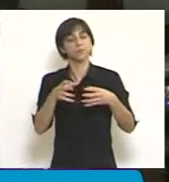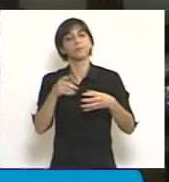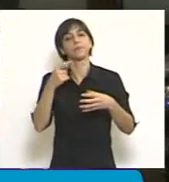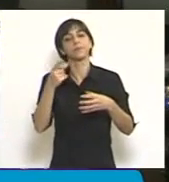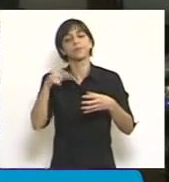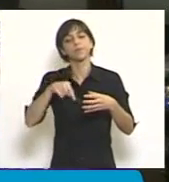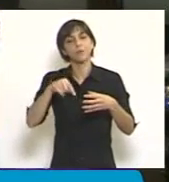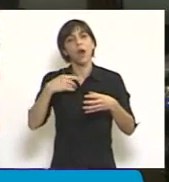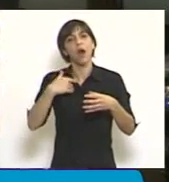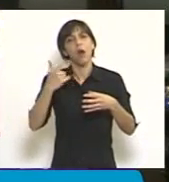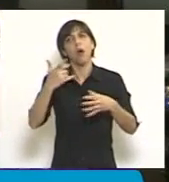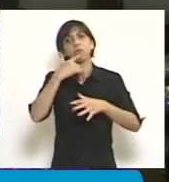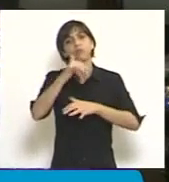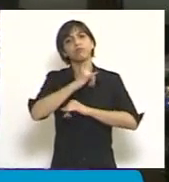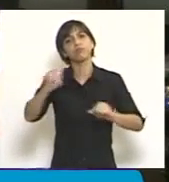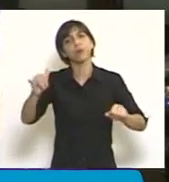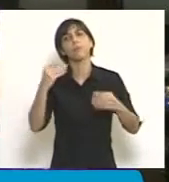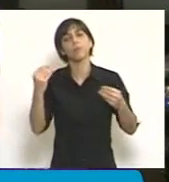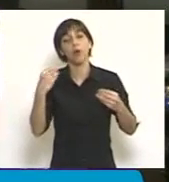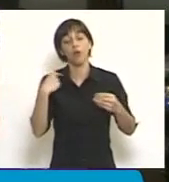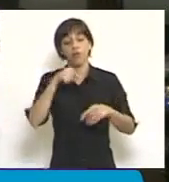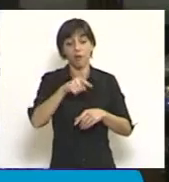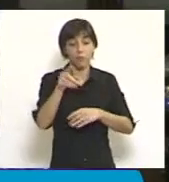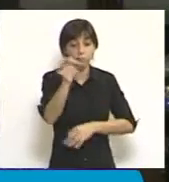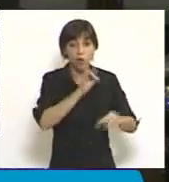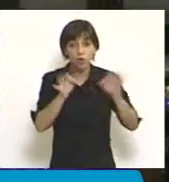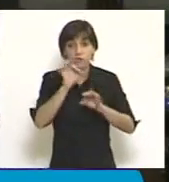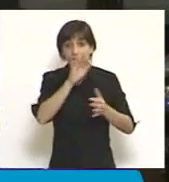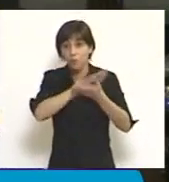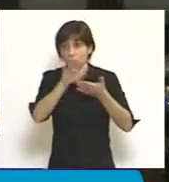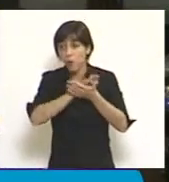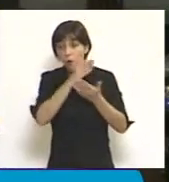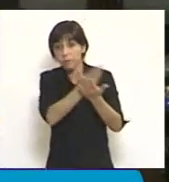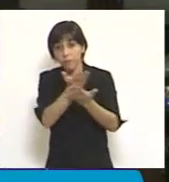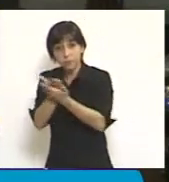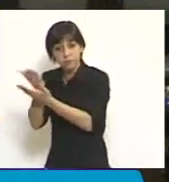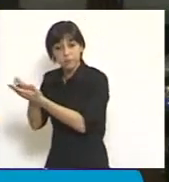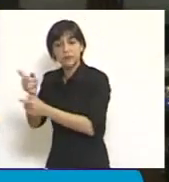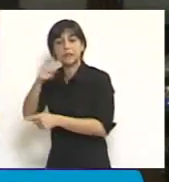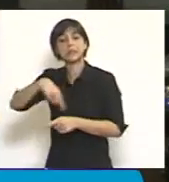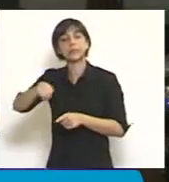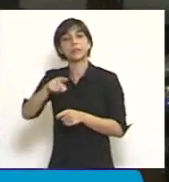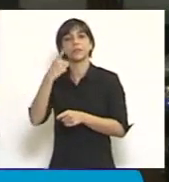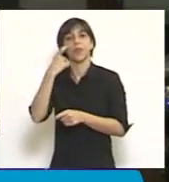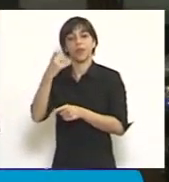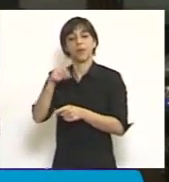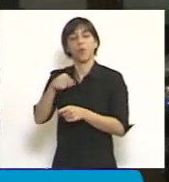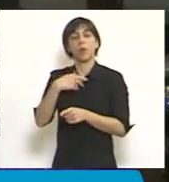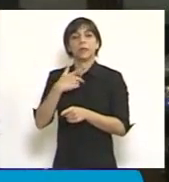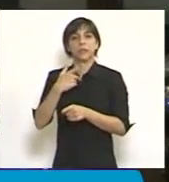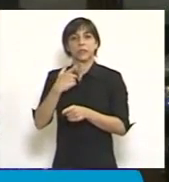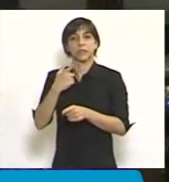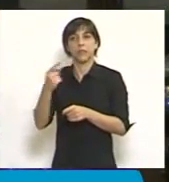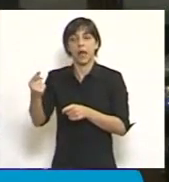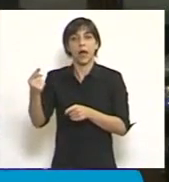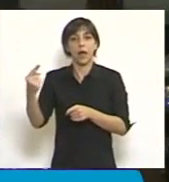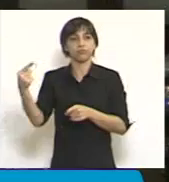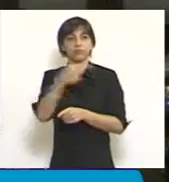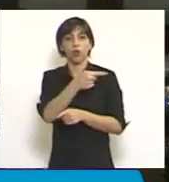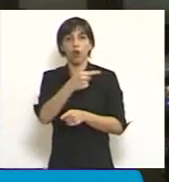todo por ser diputados elegidos por la Ciudad Autónoma de Buenos Aires, es que estos proyectos, tanto el